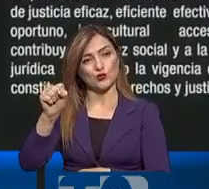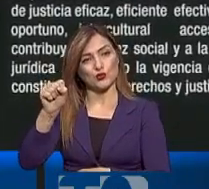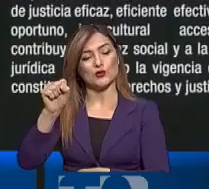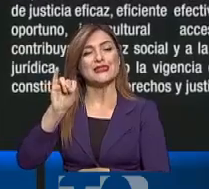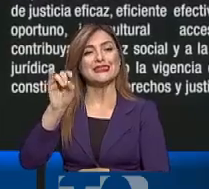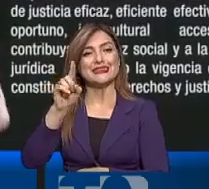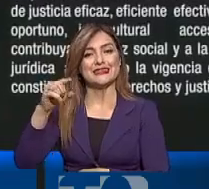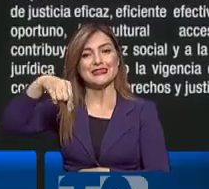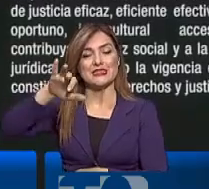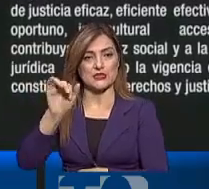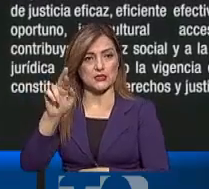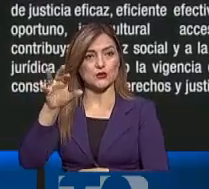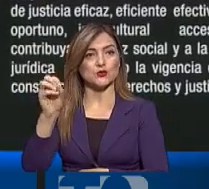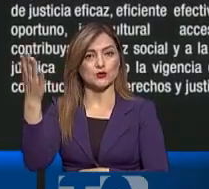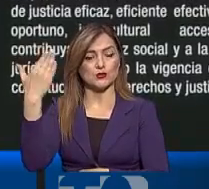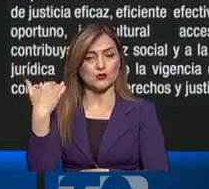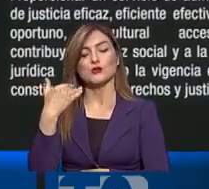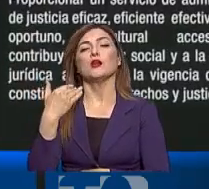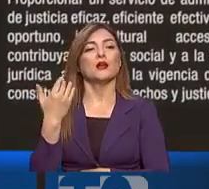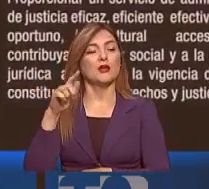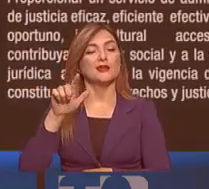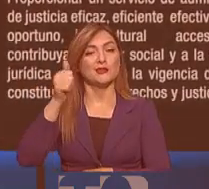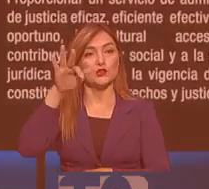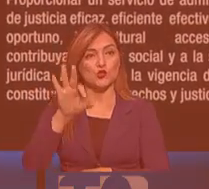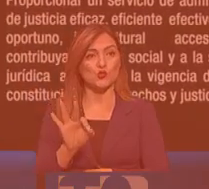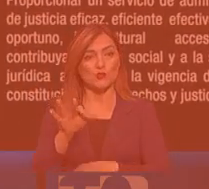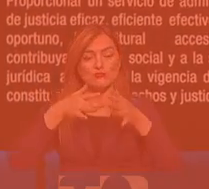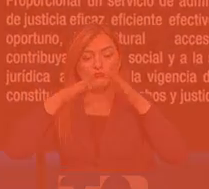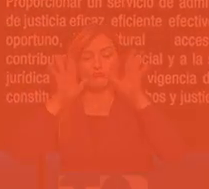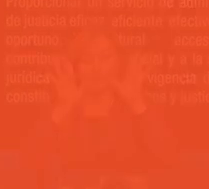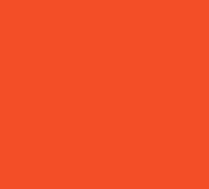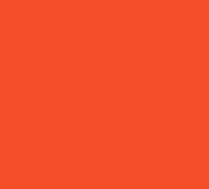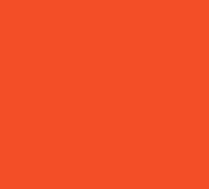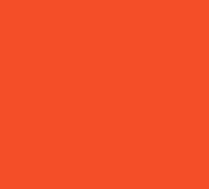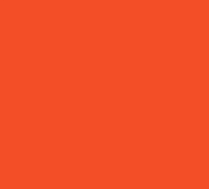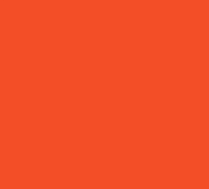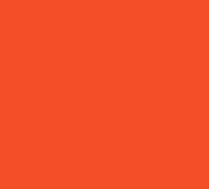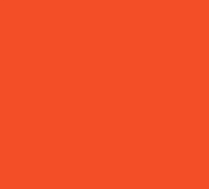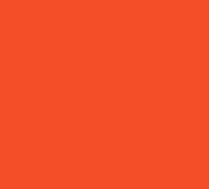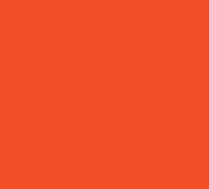2021 por estar relacionado en una investigación por la muerte de su novia Naomi Arcentales.